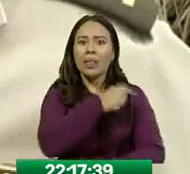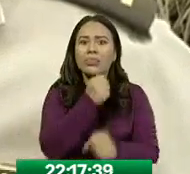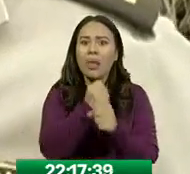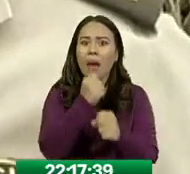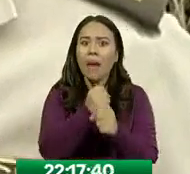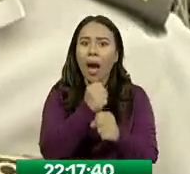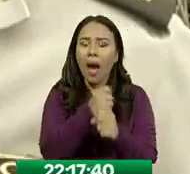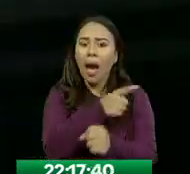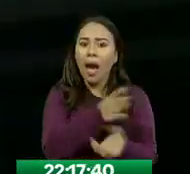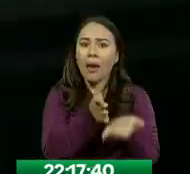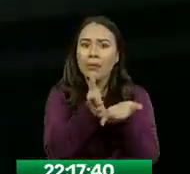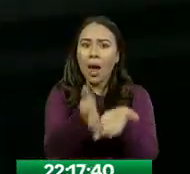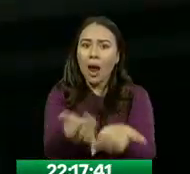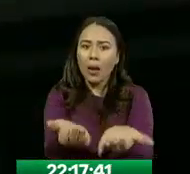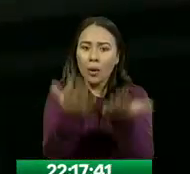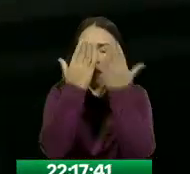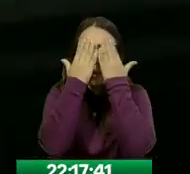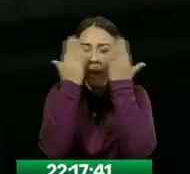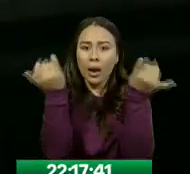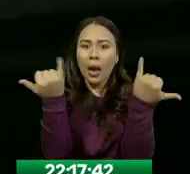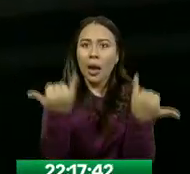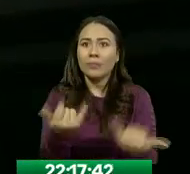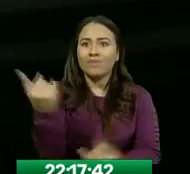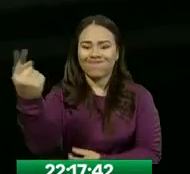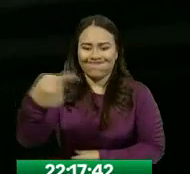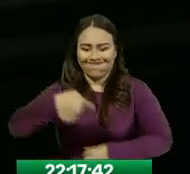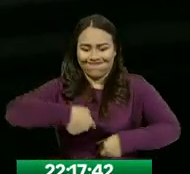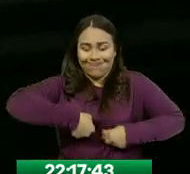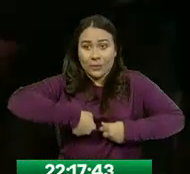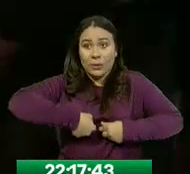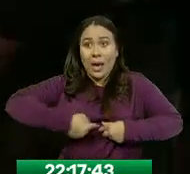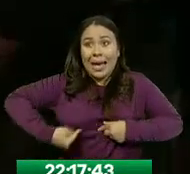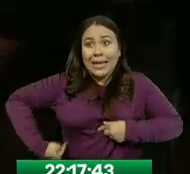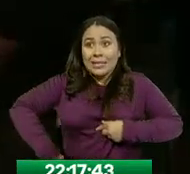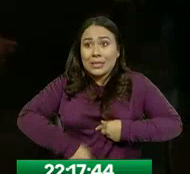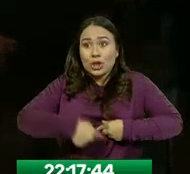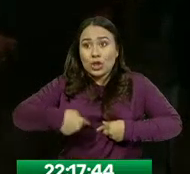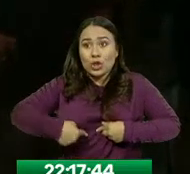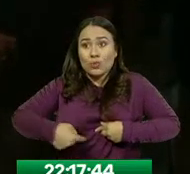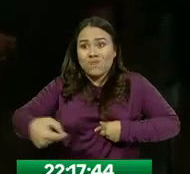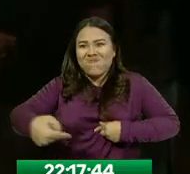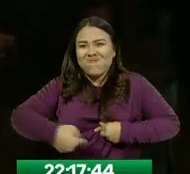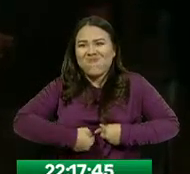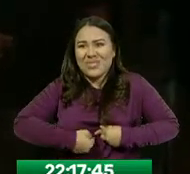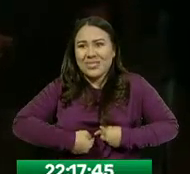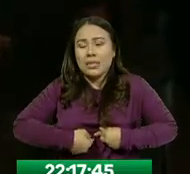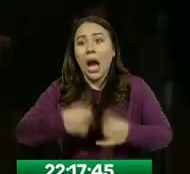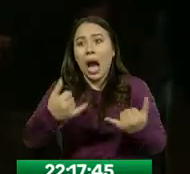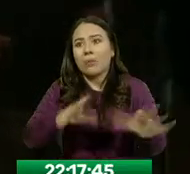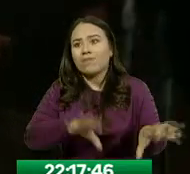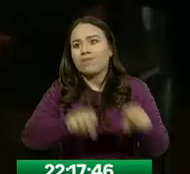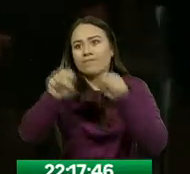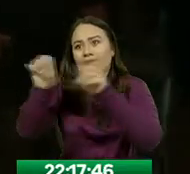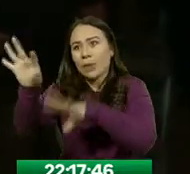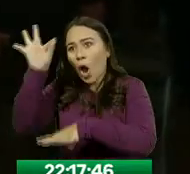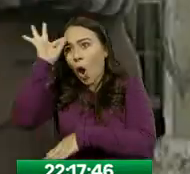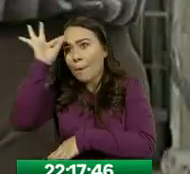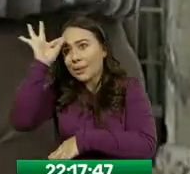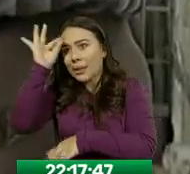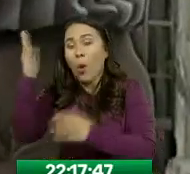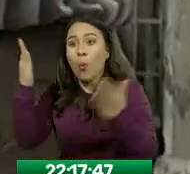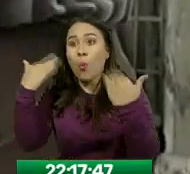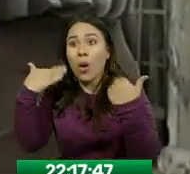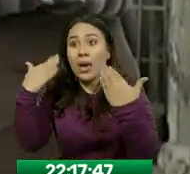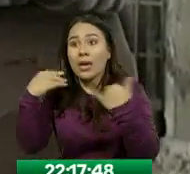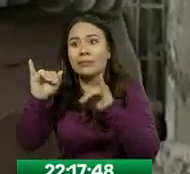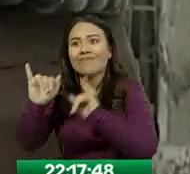servicio activo se encuentra. El proyectil se alojó en el estómago de la fémina, por lo que fue intervenida en Guayaquil, donde permanece